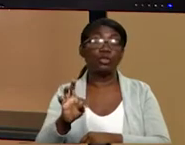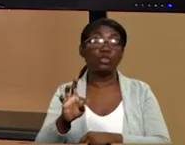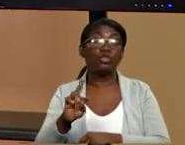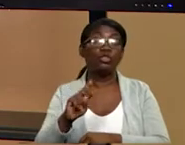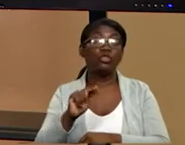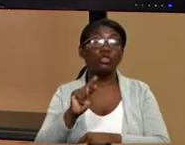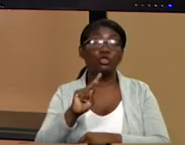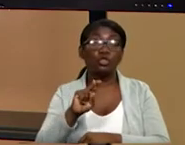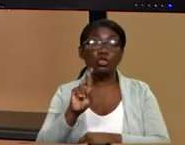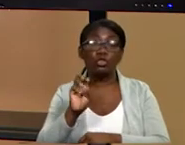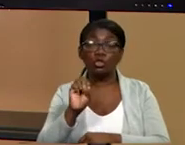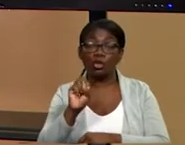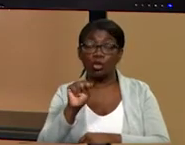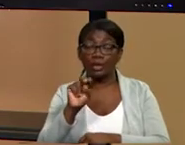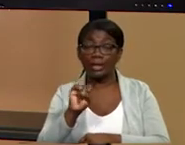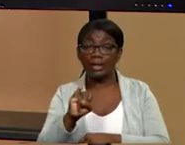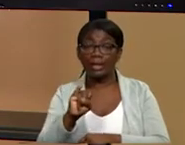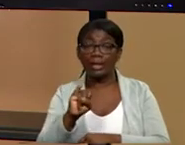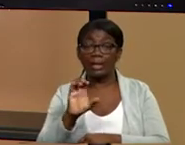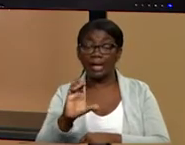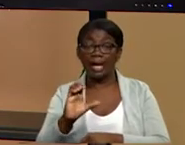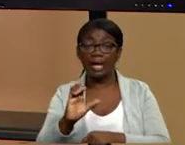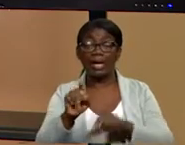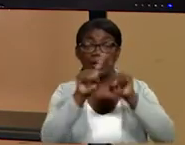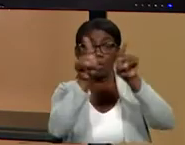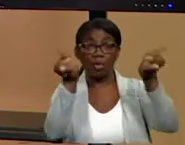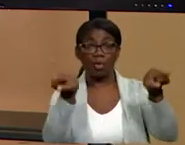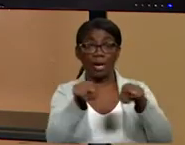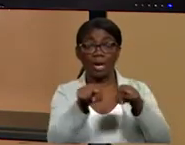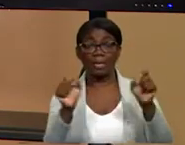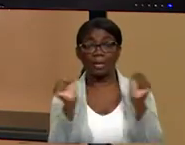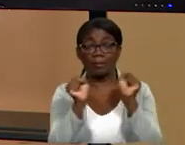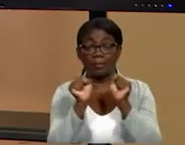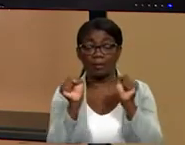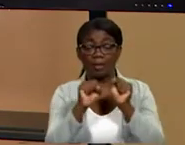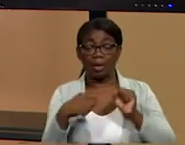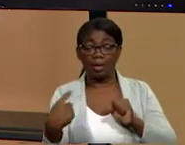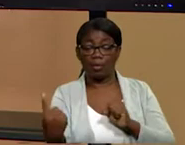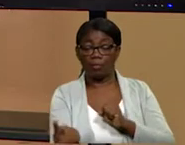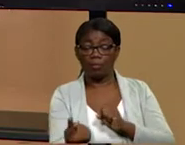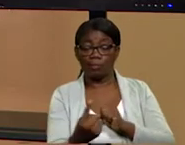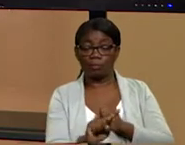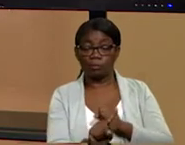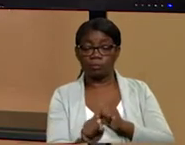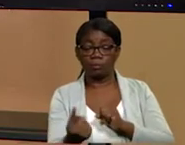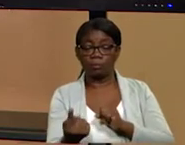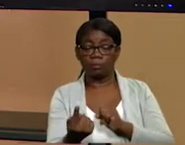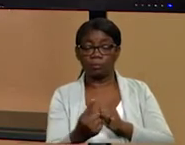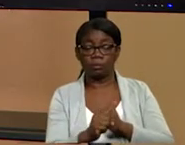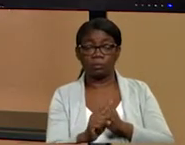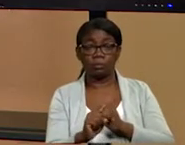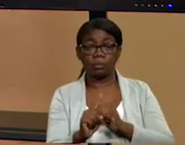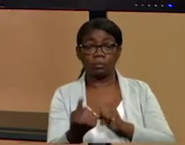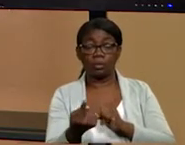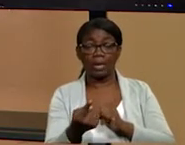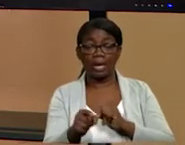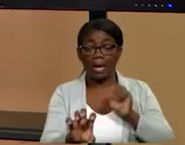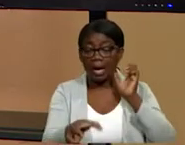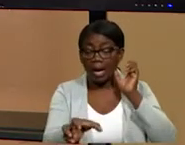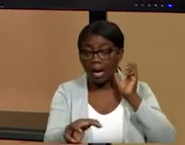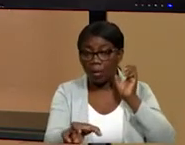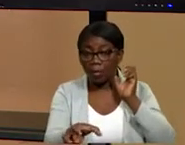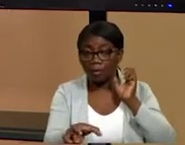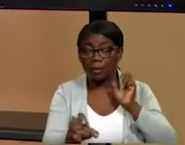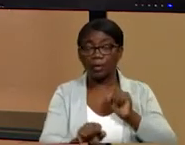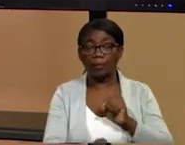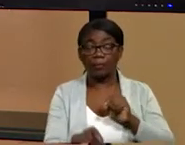hoy, los aires acondicionados, lavadoras, equipos de audio, equipos